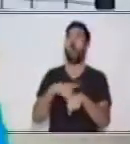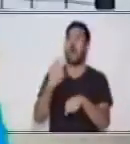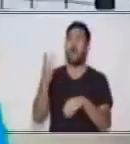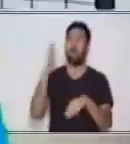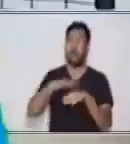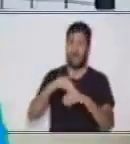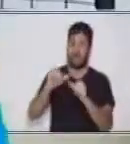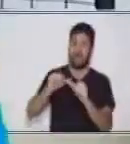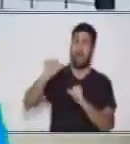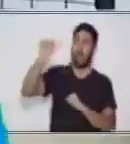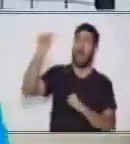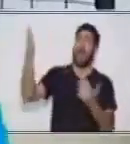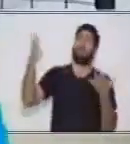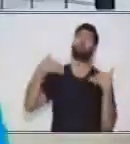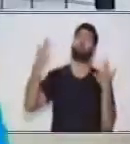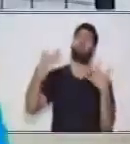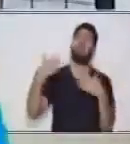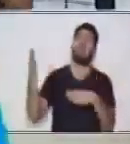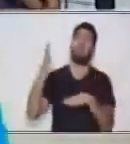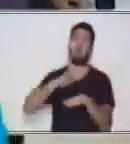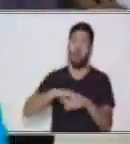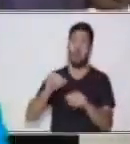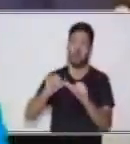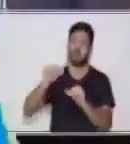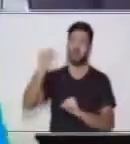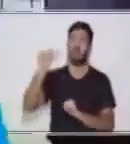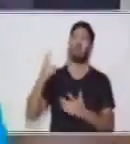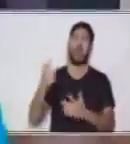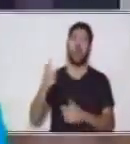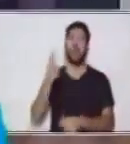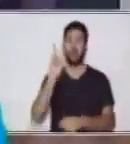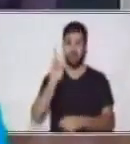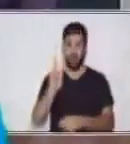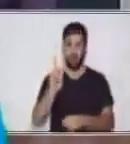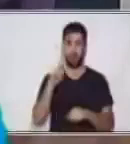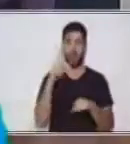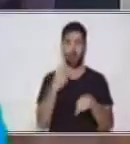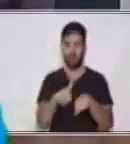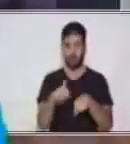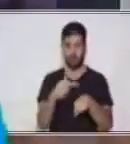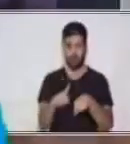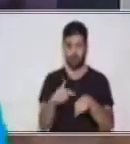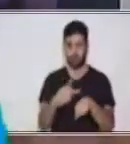¿A qué hora? Muy bien, a las 2.